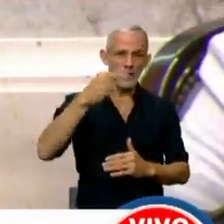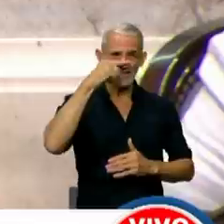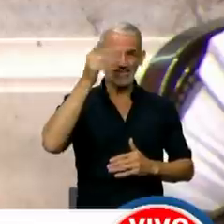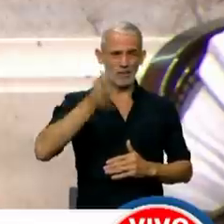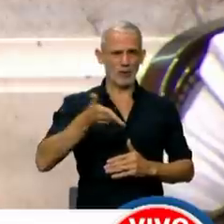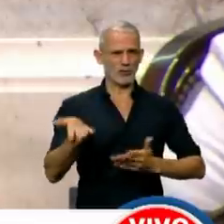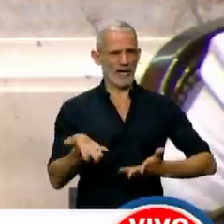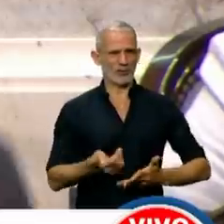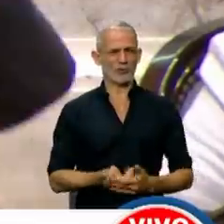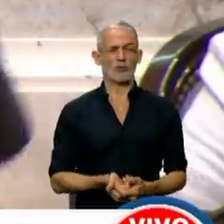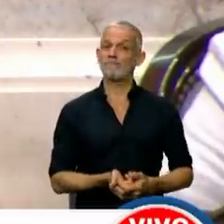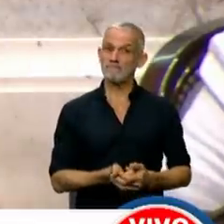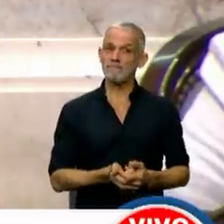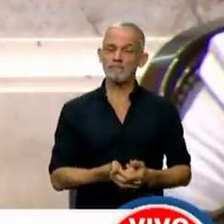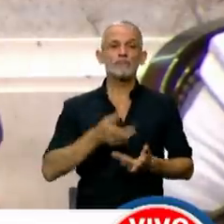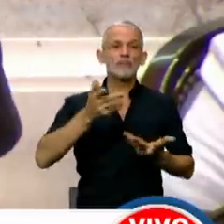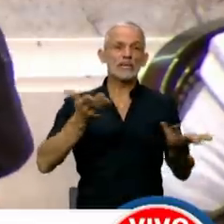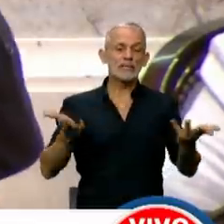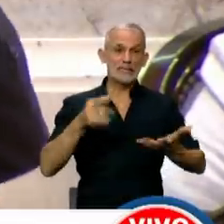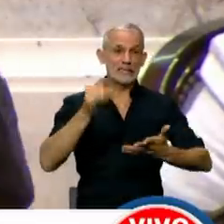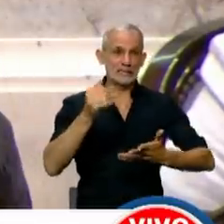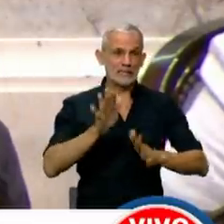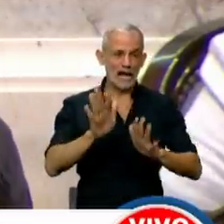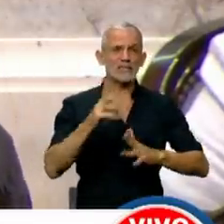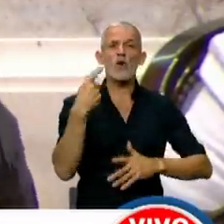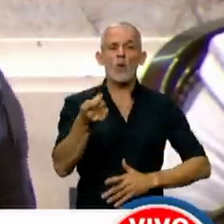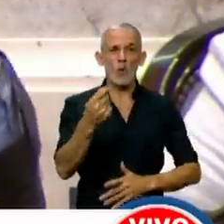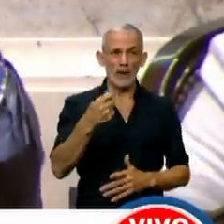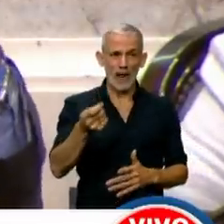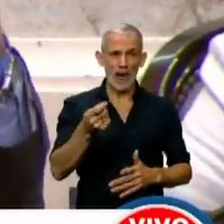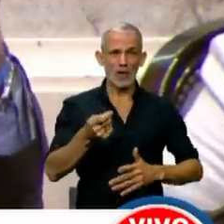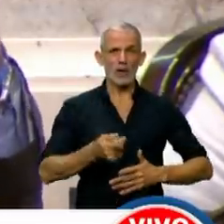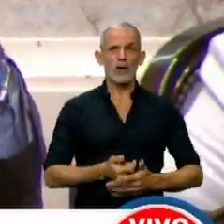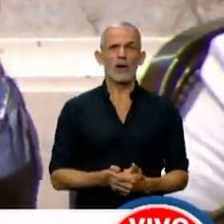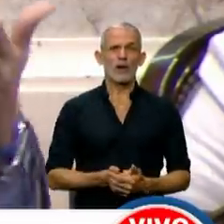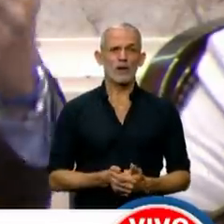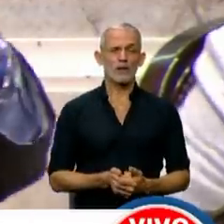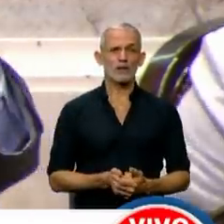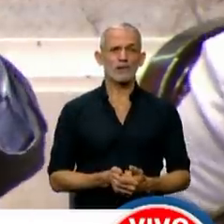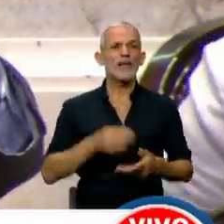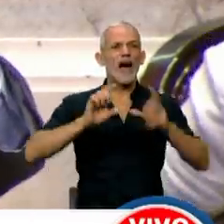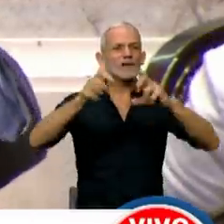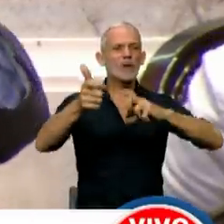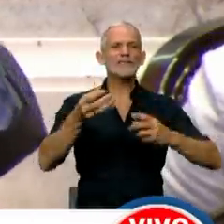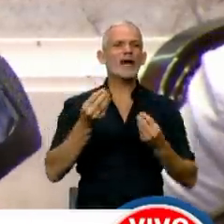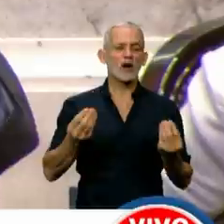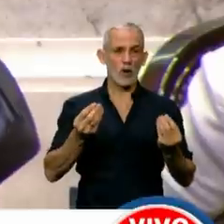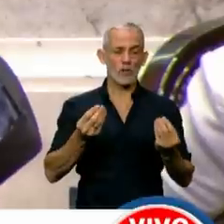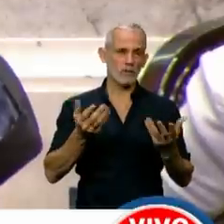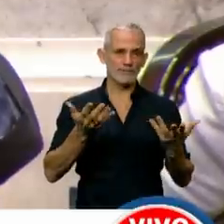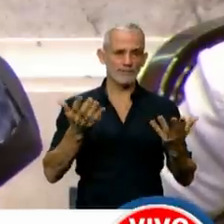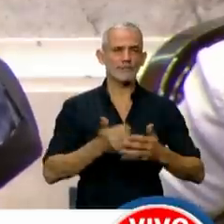por ciento si el los jubilados se actualizan el